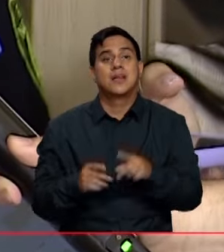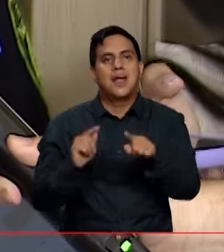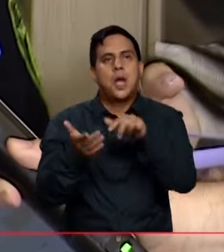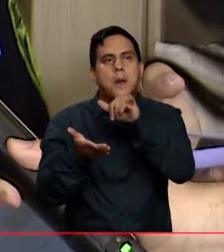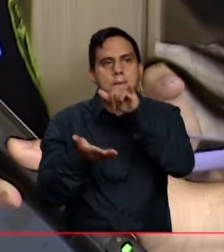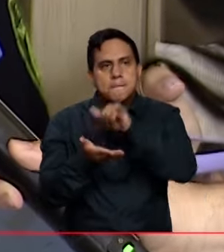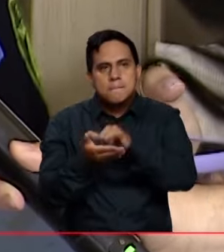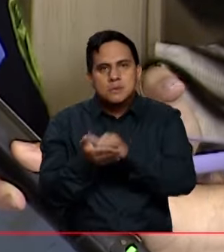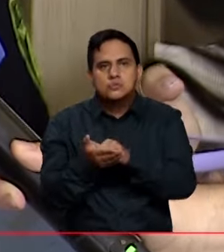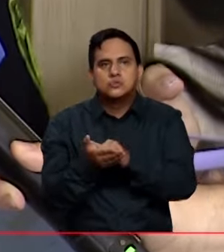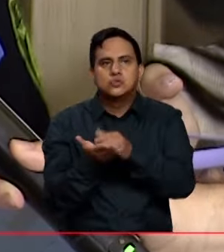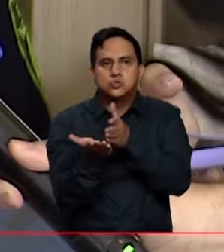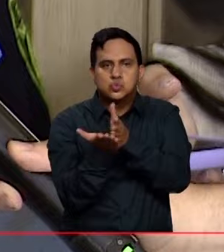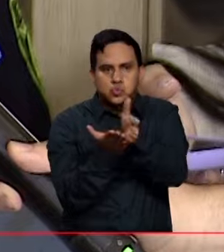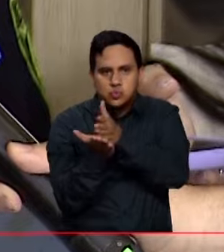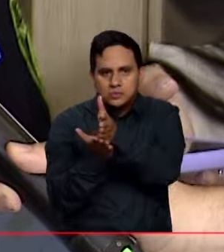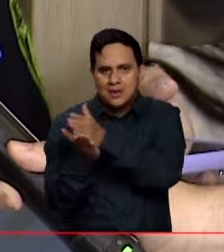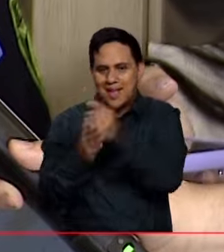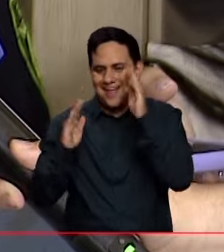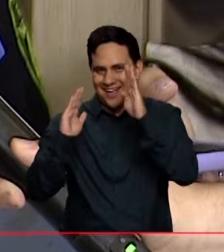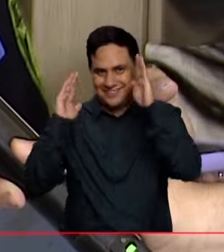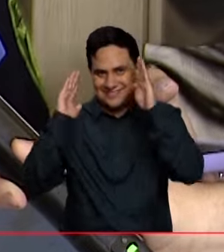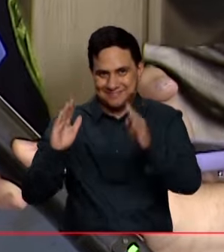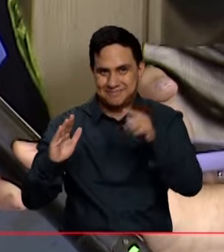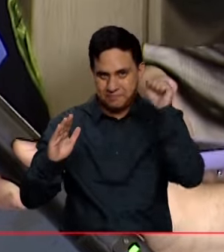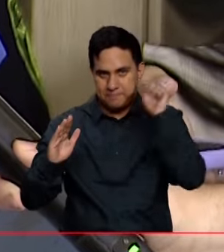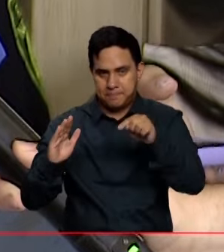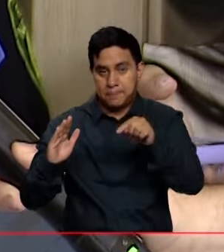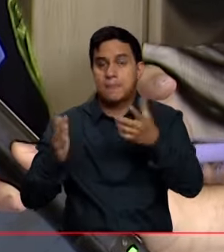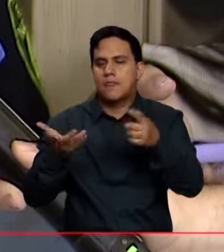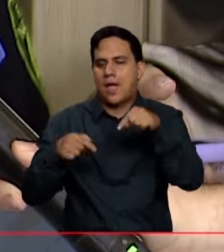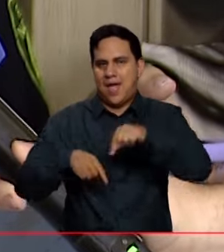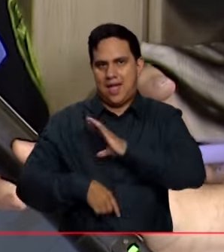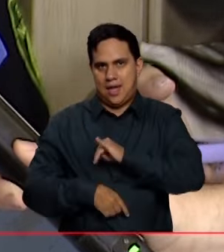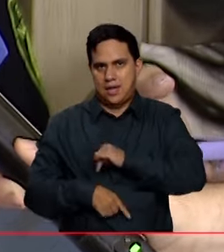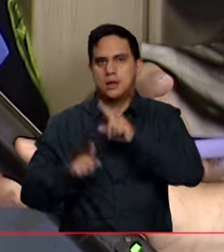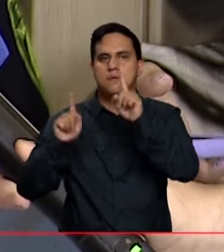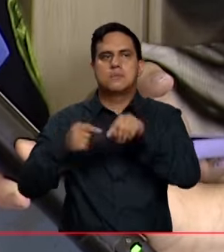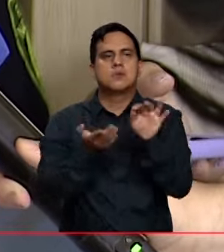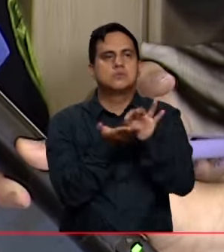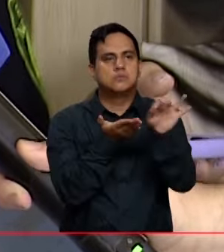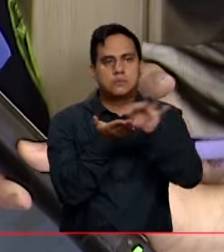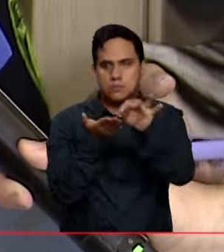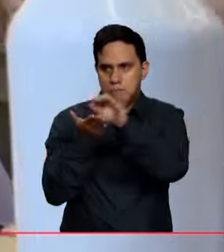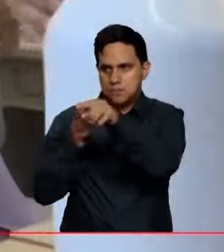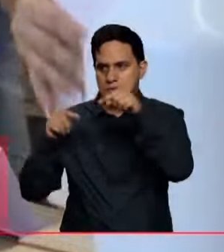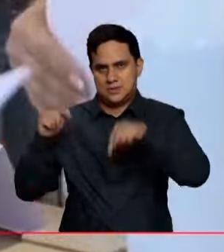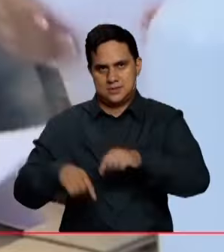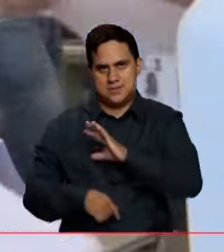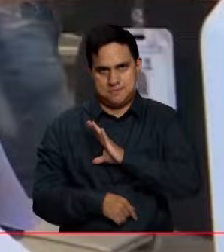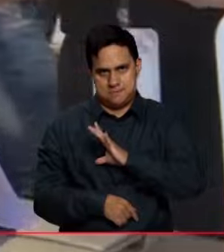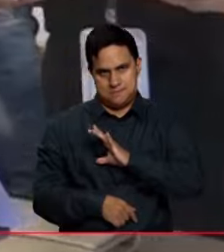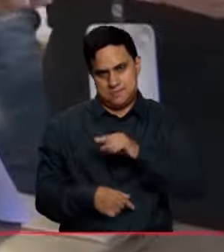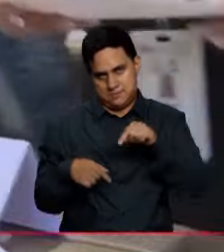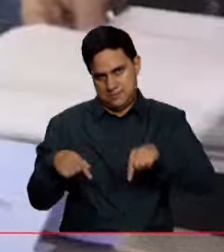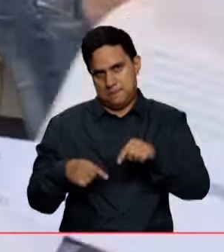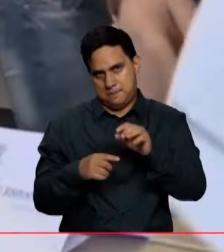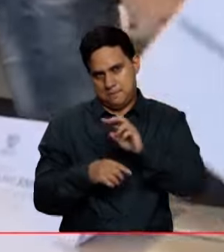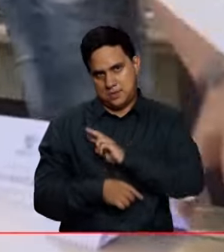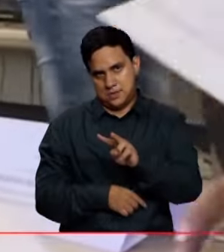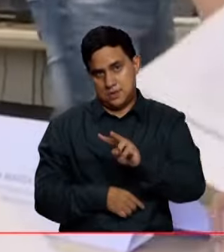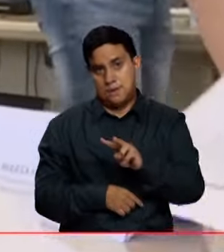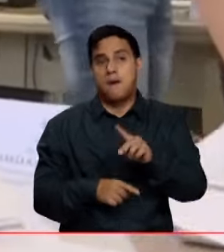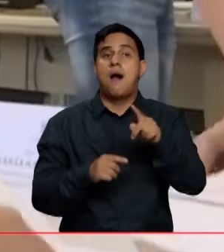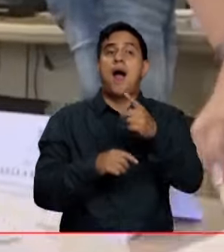no solamente en Cali, sino en cada uno de los municipios del departamento del Valle del Cauca, y ese trabajo lo vamos a hacer con los alcaldes